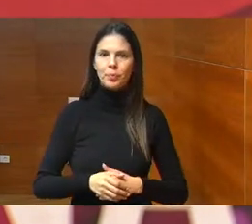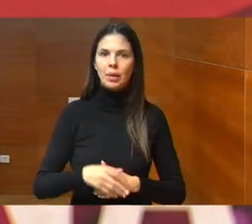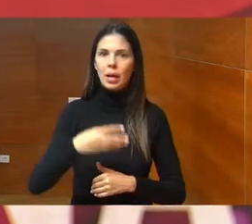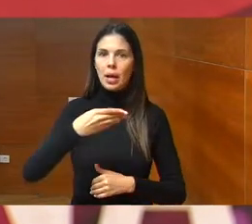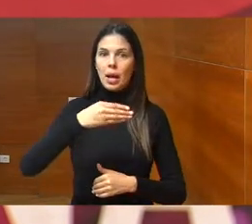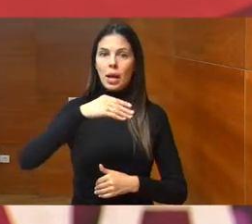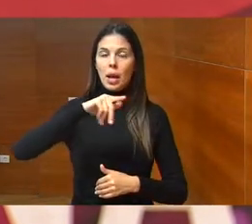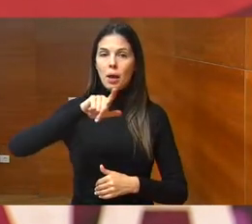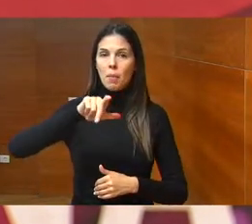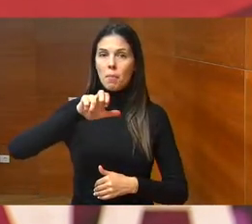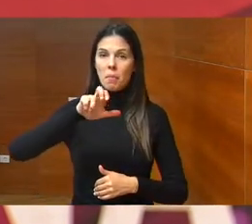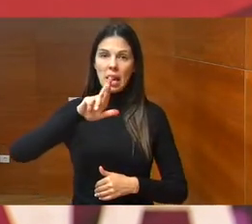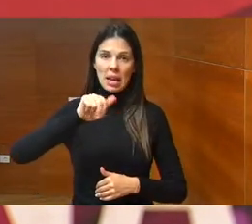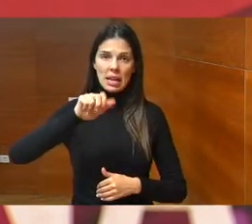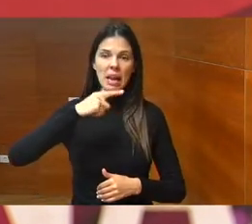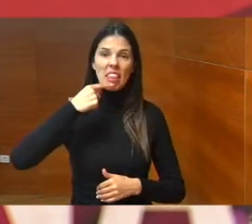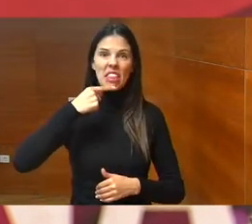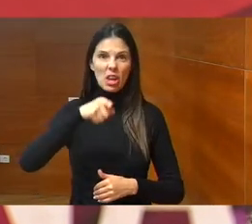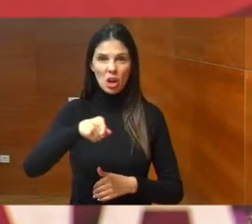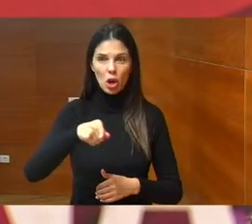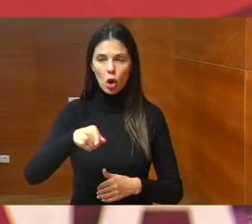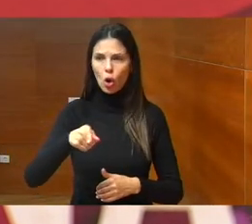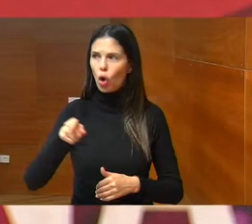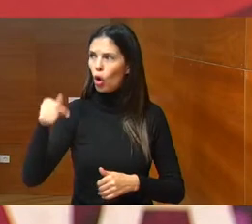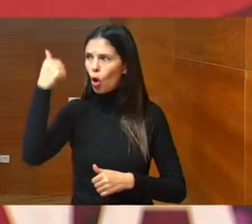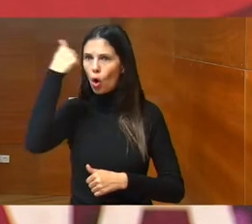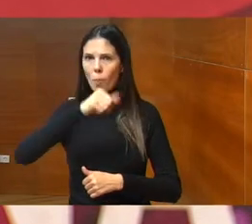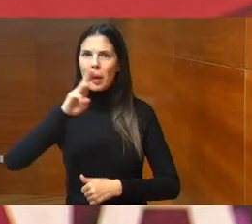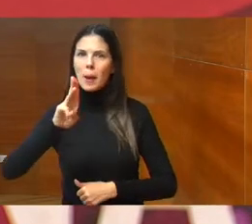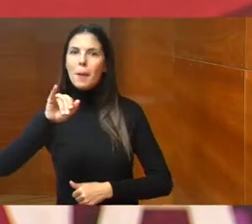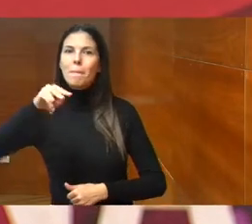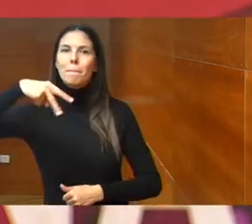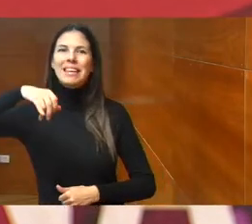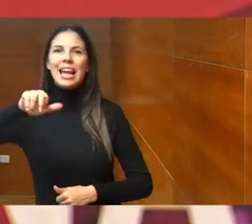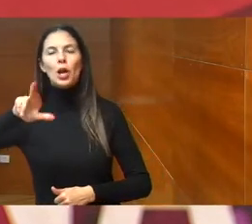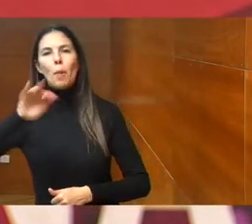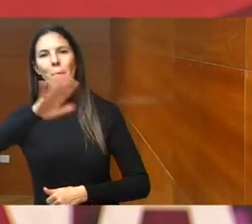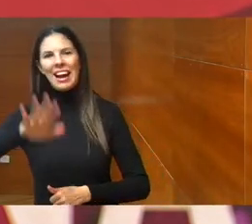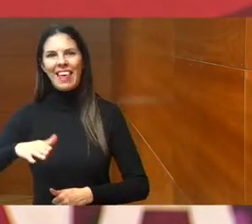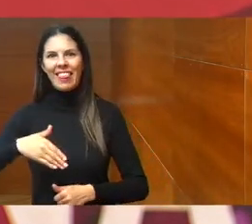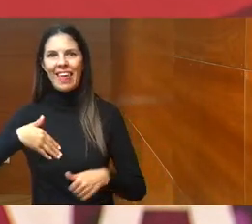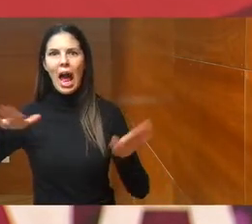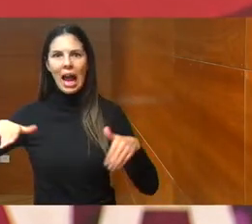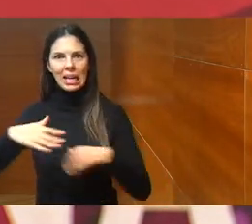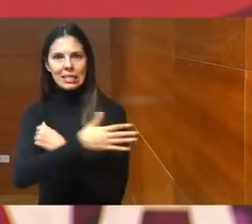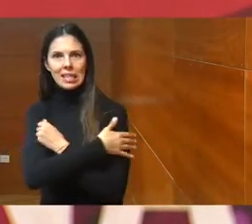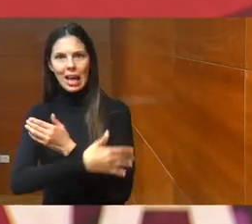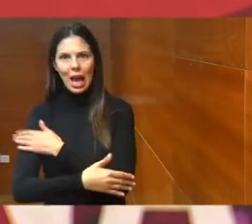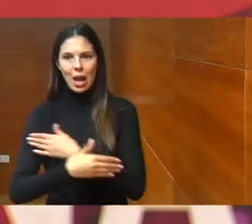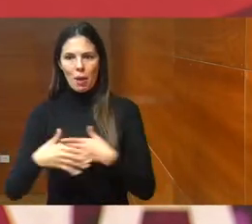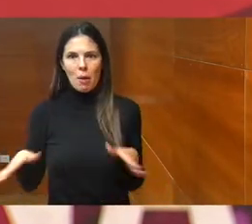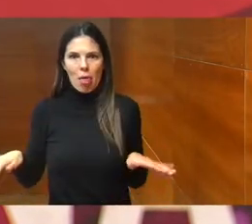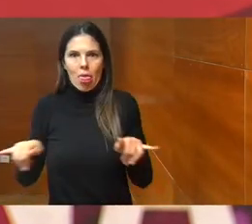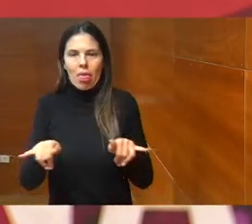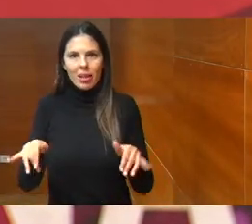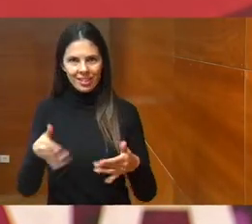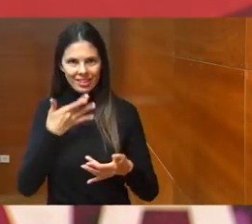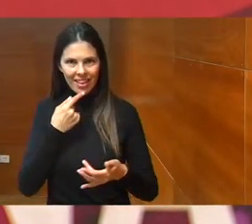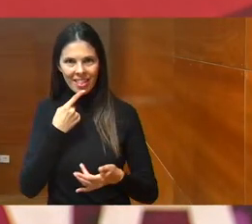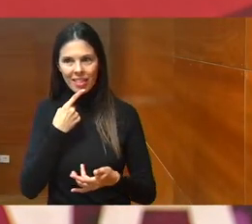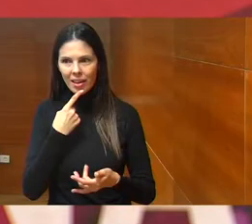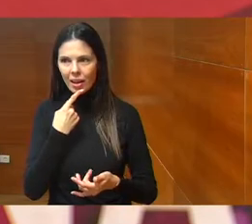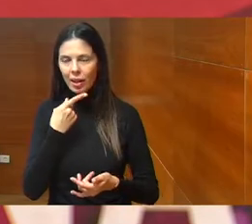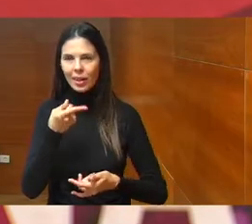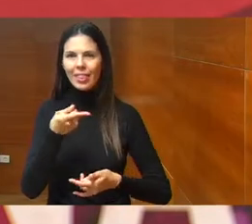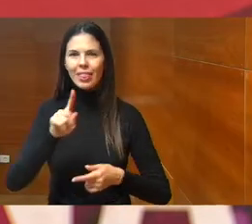Parece ser que dicho de piñeiro que tenía esas pegadas a cuerpo pues después de dos meses de instrucción piñeiro tuvo a